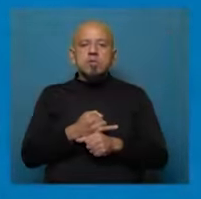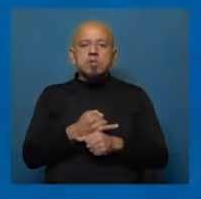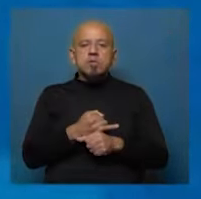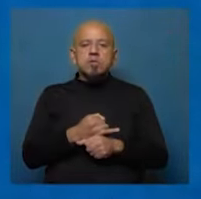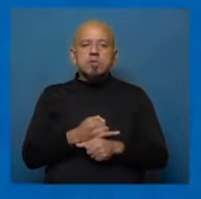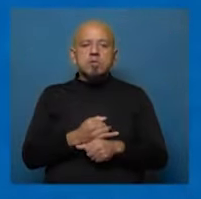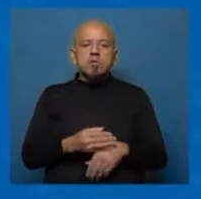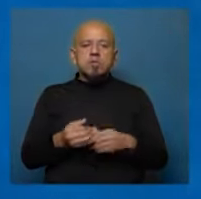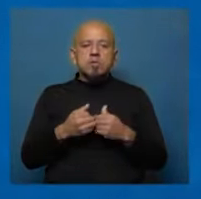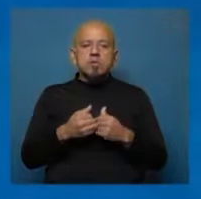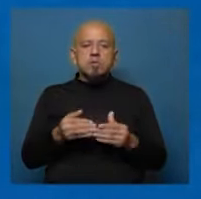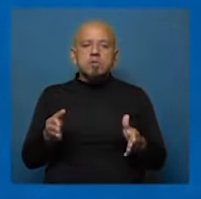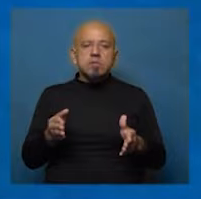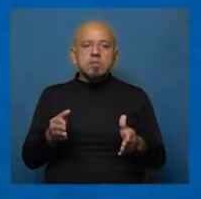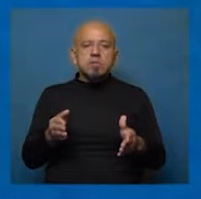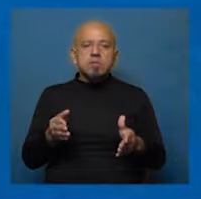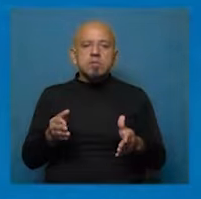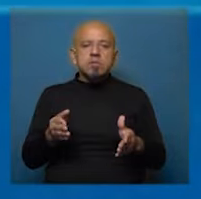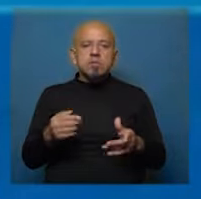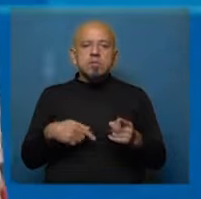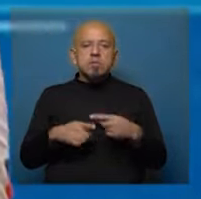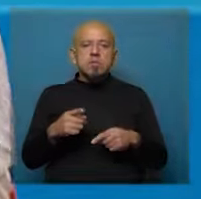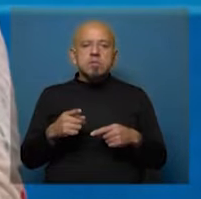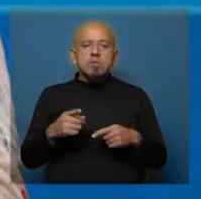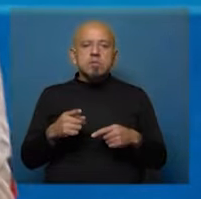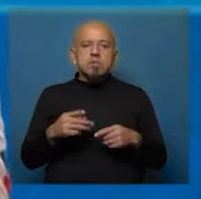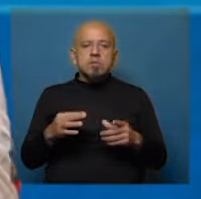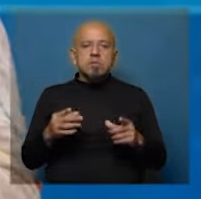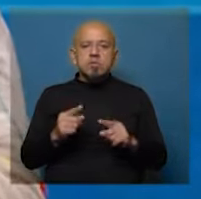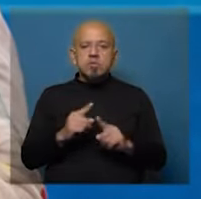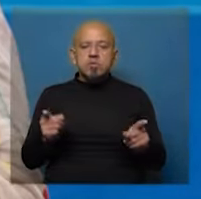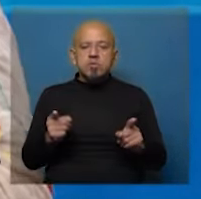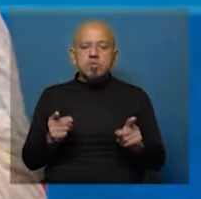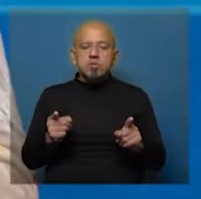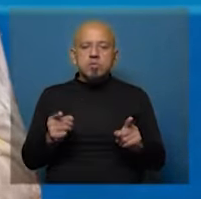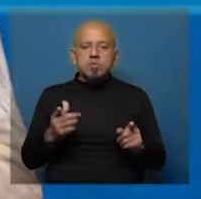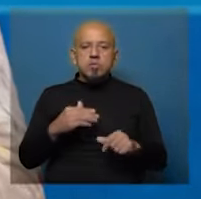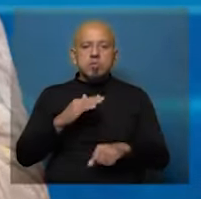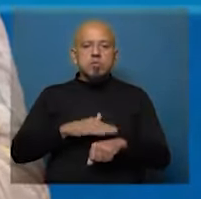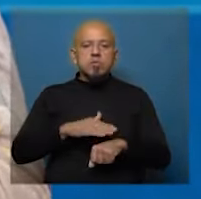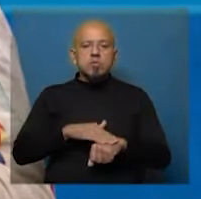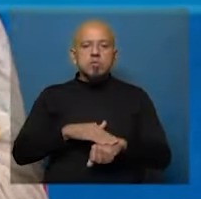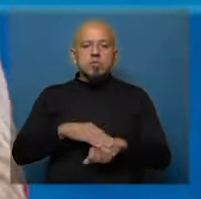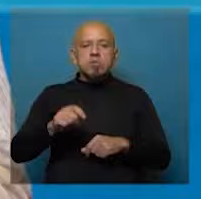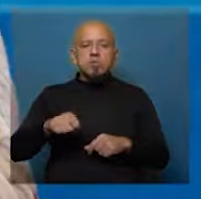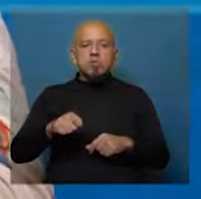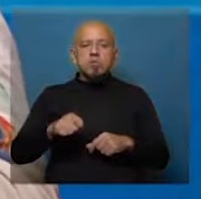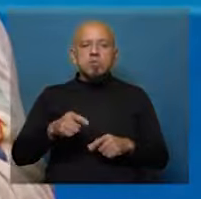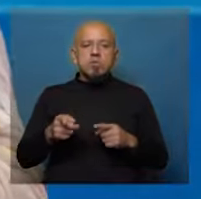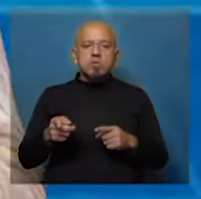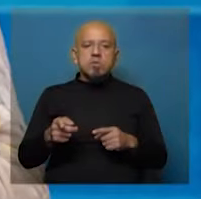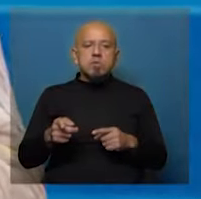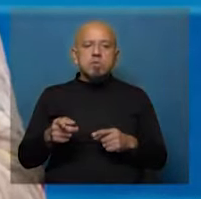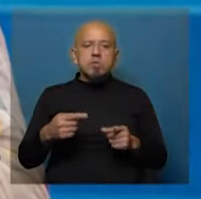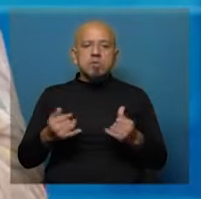empieza a a perderse no no No necesariamente tiene la responsabilidad el juez o la jueza puede ser que la